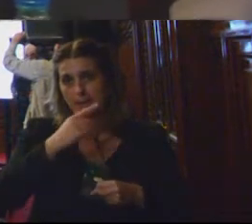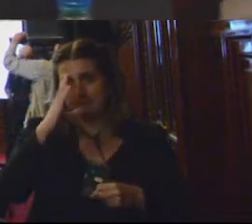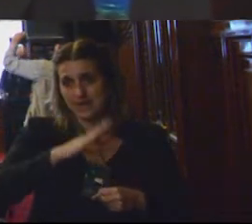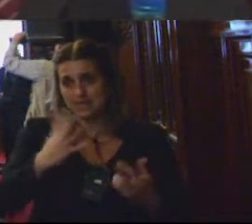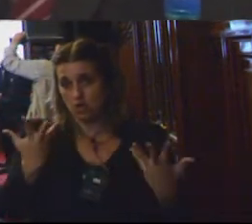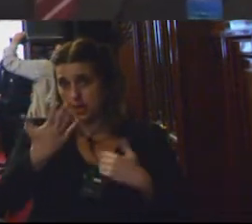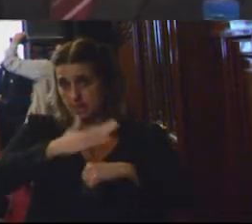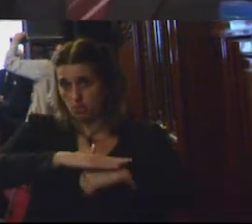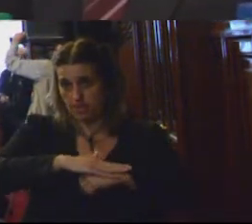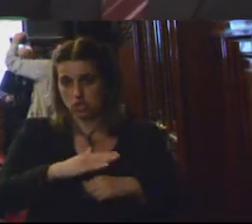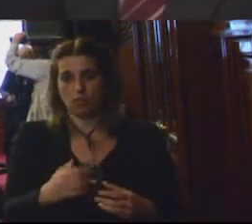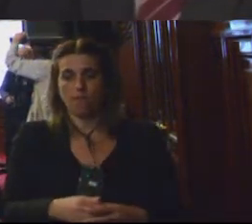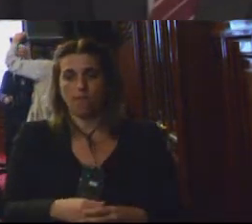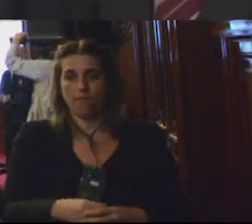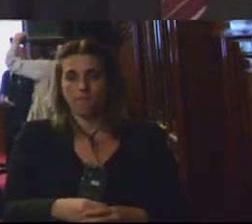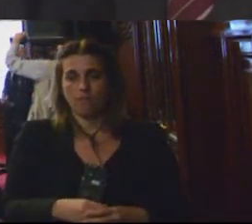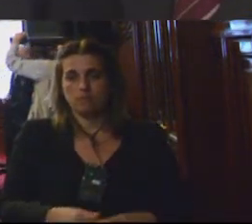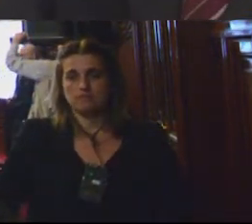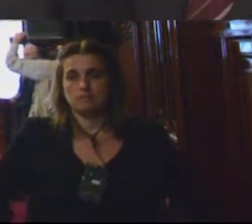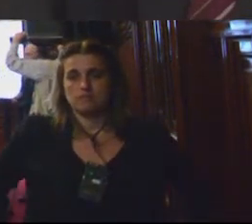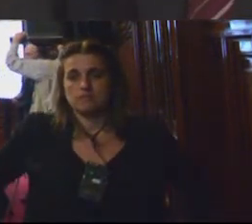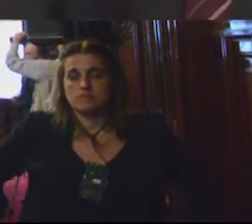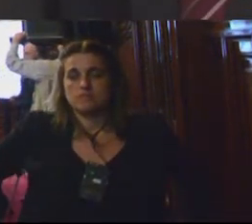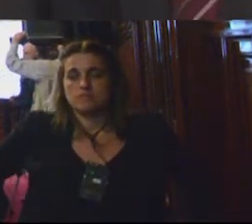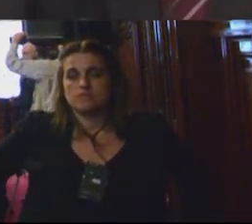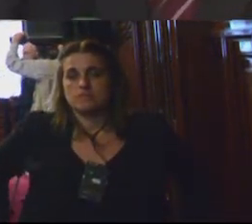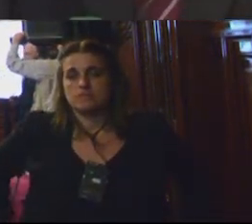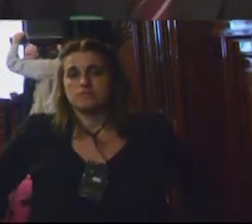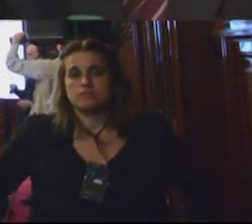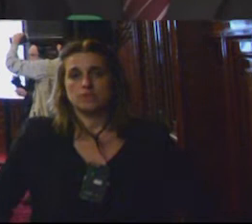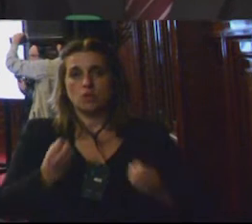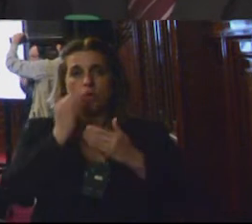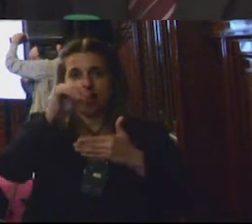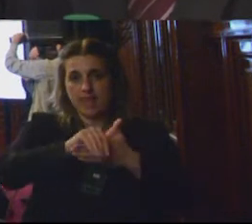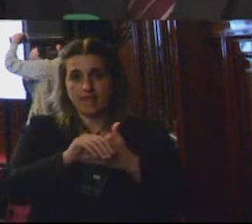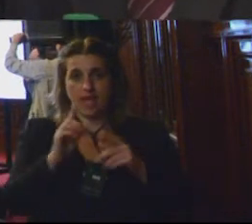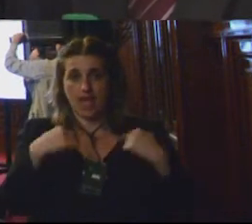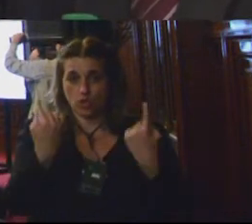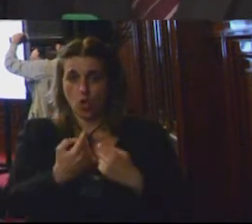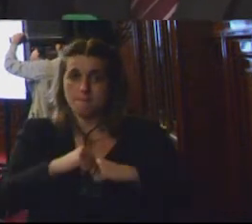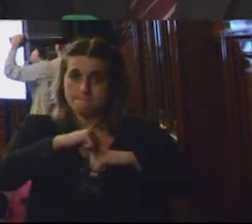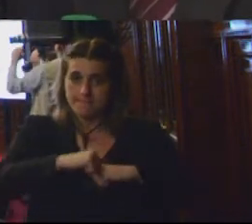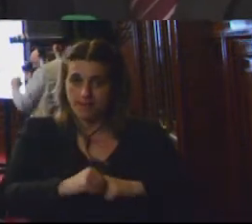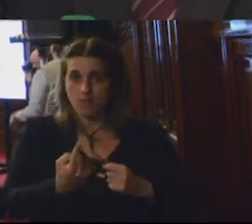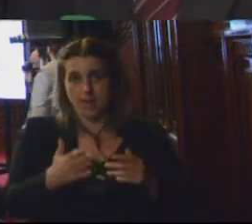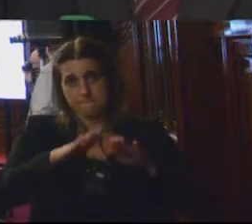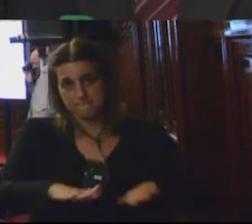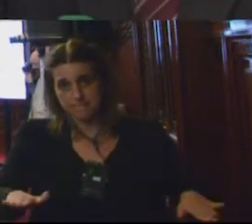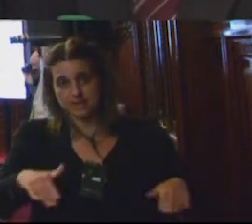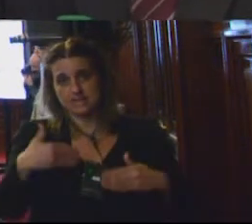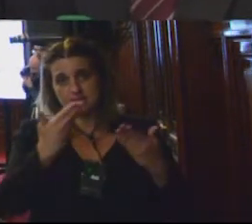momento. Boa tarde a todos. Buenas tardes a todos, integrantes de la mesa y especialmente el Colegio Sergio